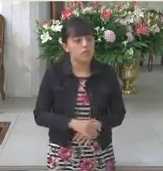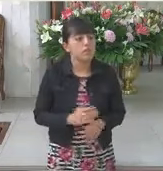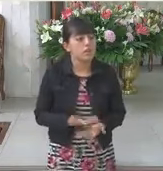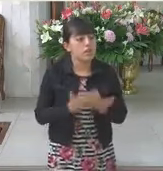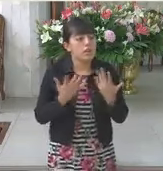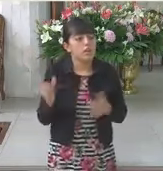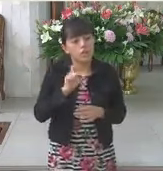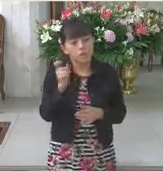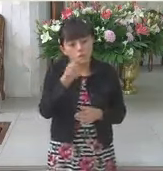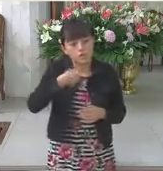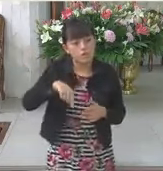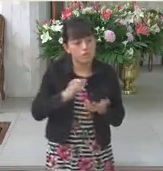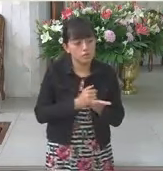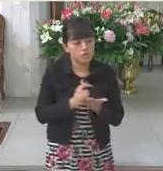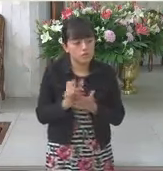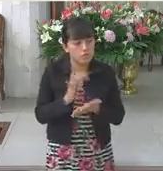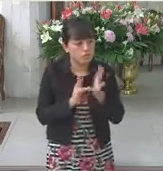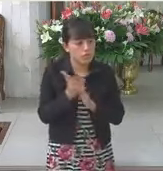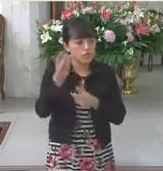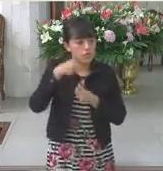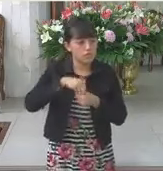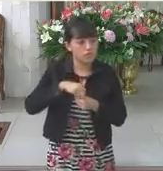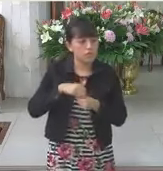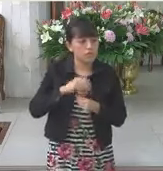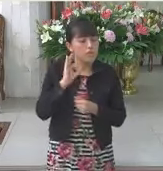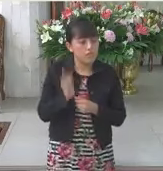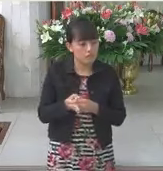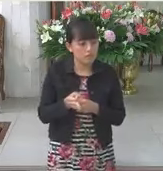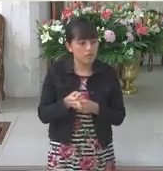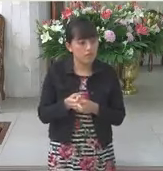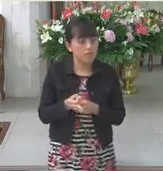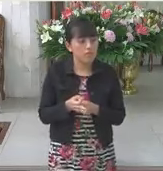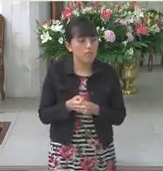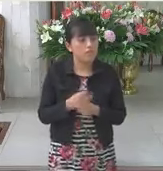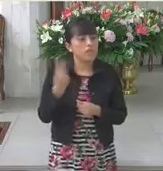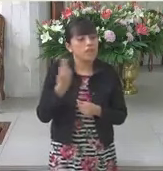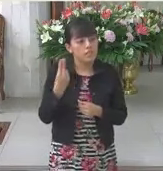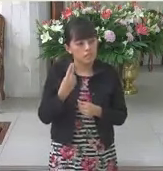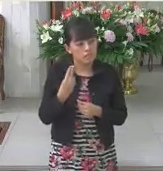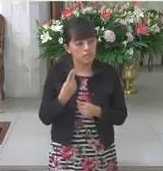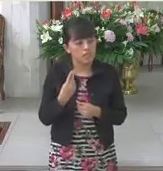posibles sacrificios o sufrimientos que su decisión puede acarrearles